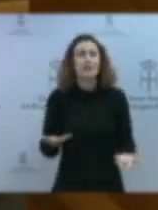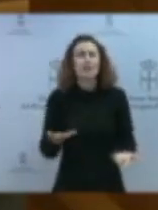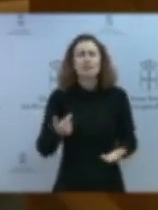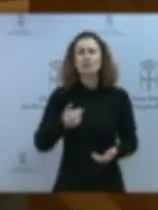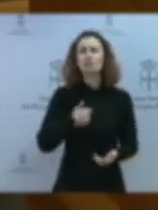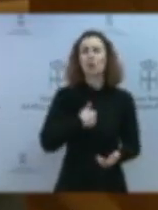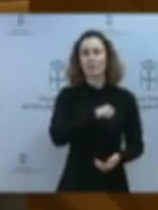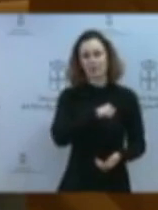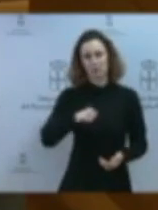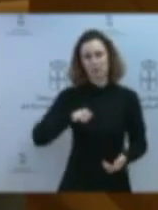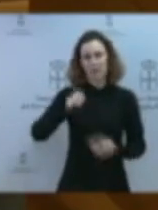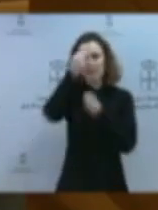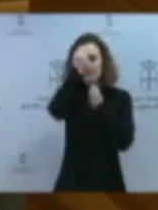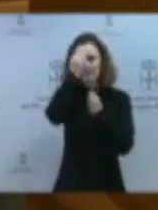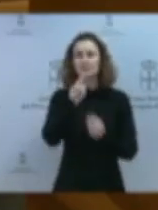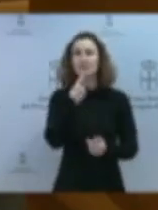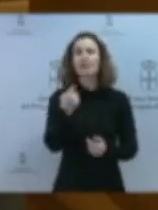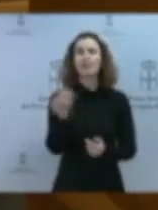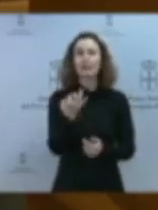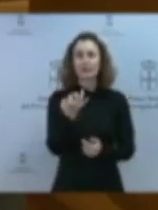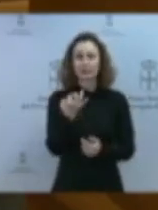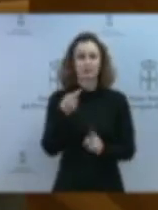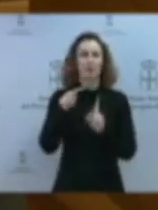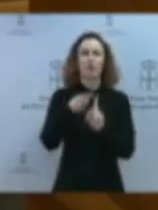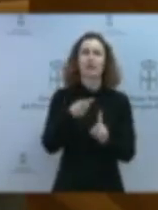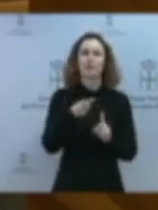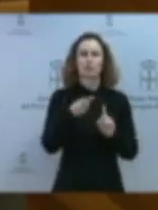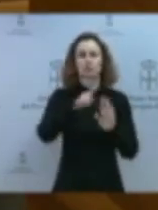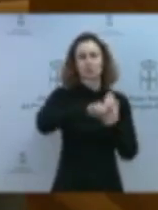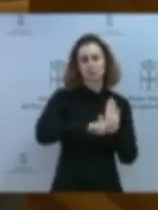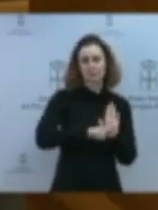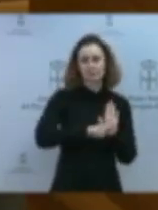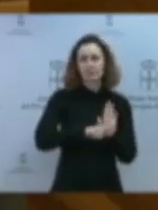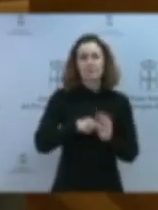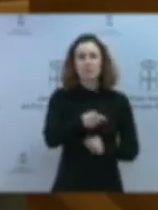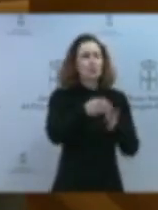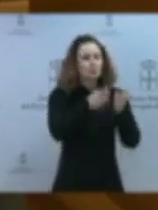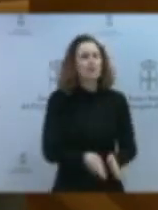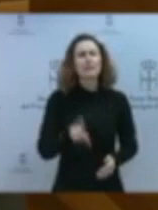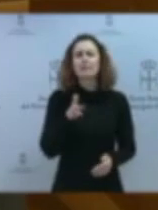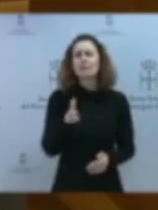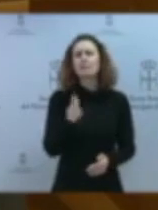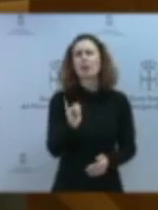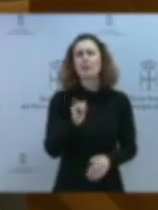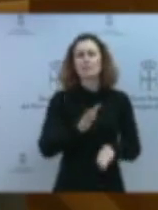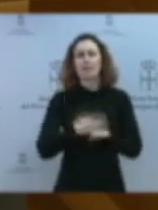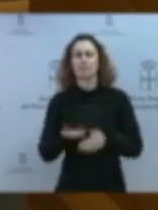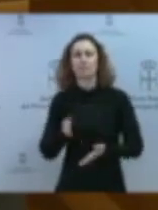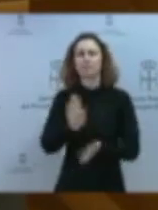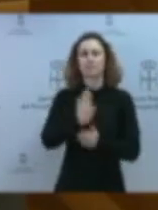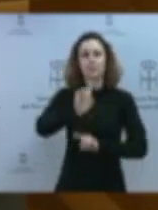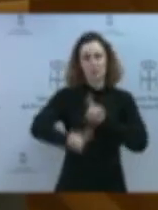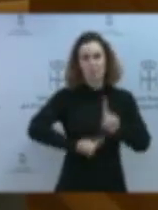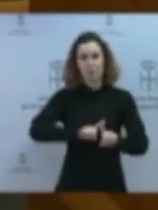fijar objetivos. Usted tiene todo el derecho, evidentemente, a mostrar la preocupación. Y yo eso no lo voy a negar, hasta